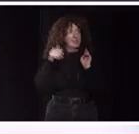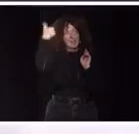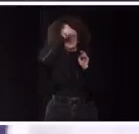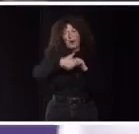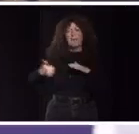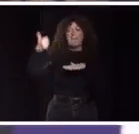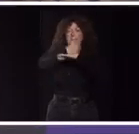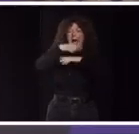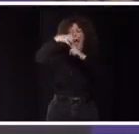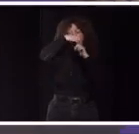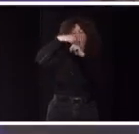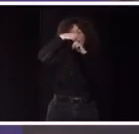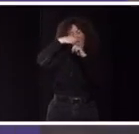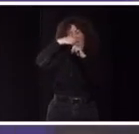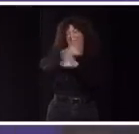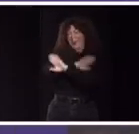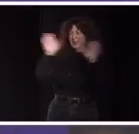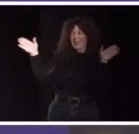Yo...